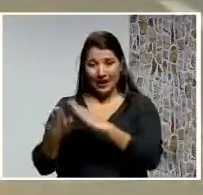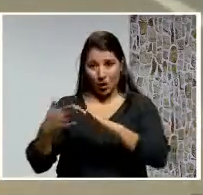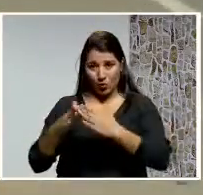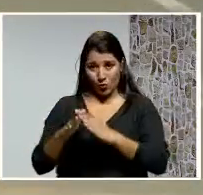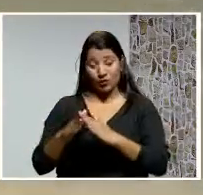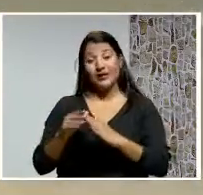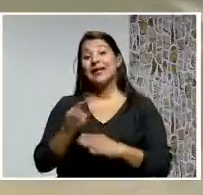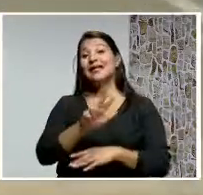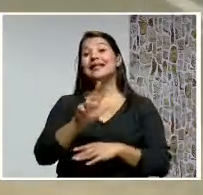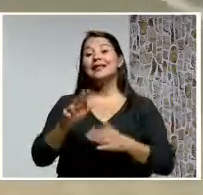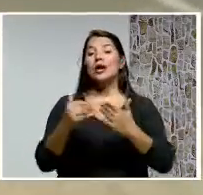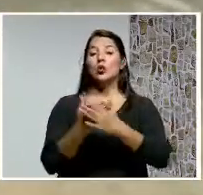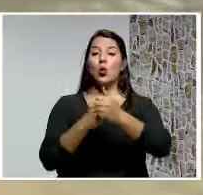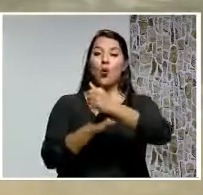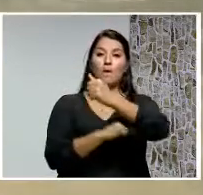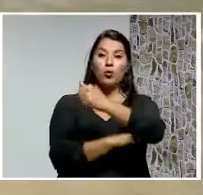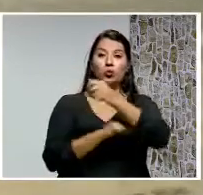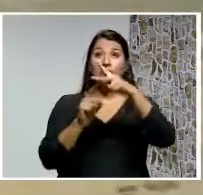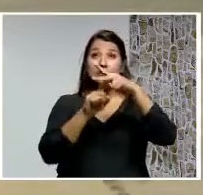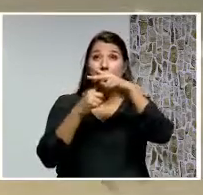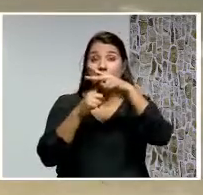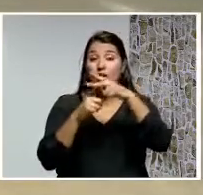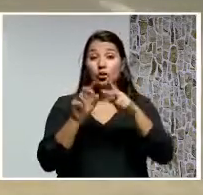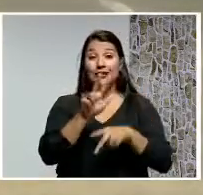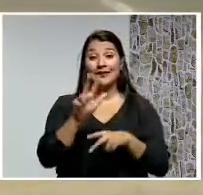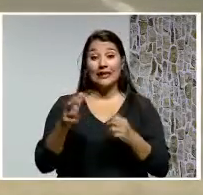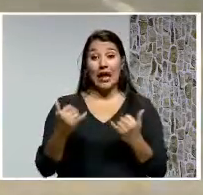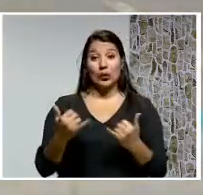los 33 puentes actuales.